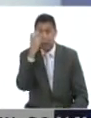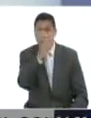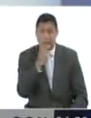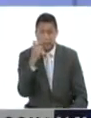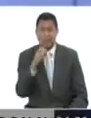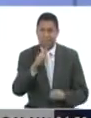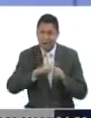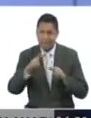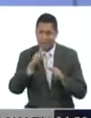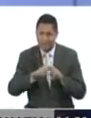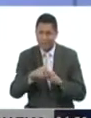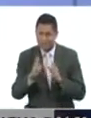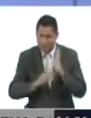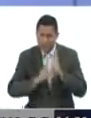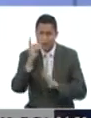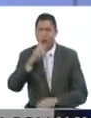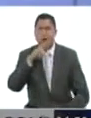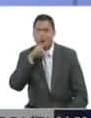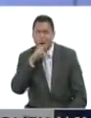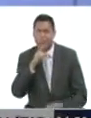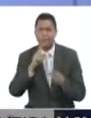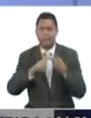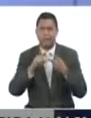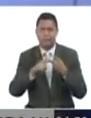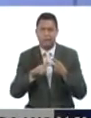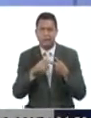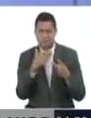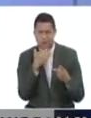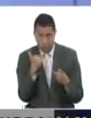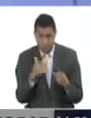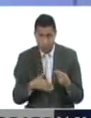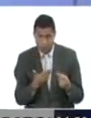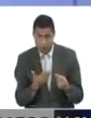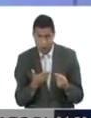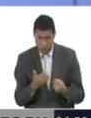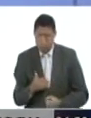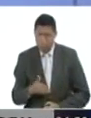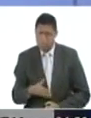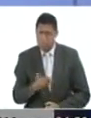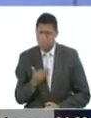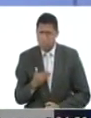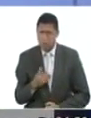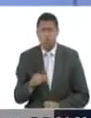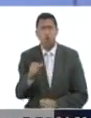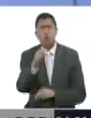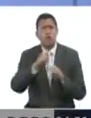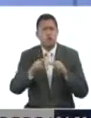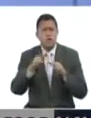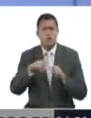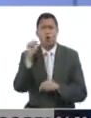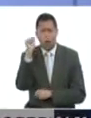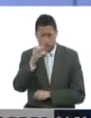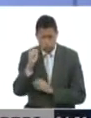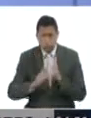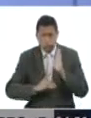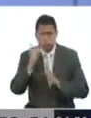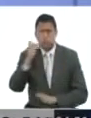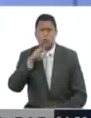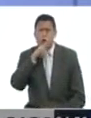al niño para que puedan desarrollar el habla, puedan hacerlo de la mejor manera posible. Exactamente. ¿Es posible que una persona con autismo desarrolle el